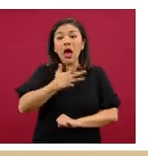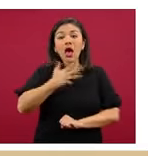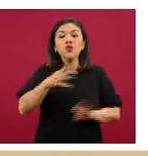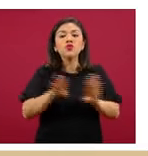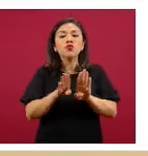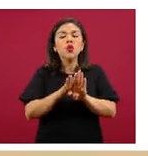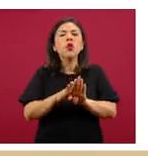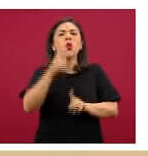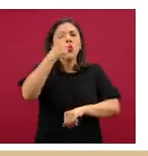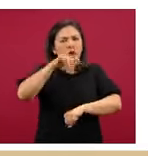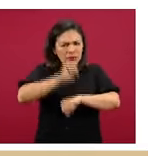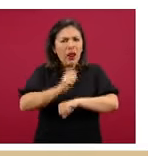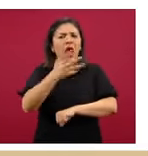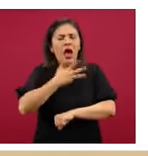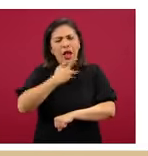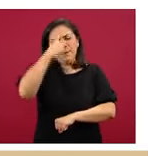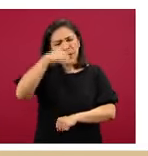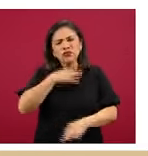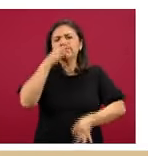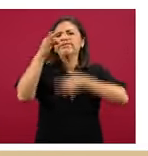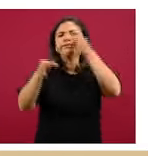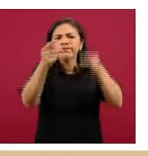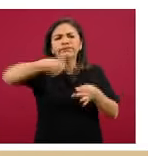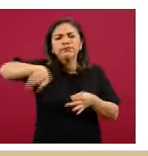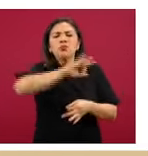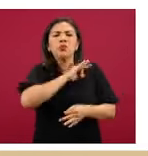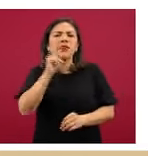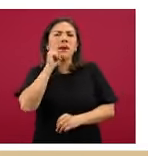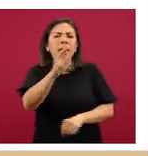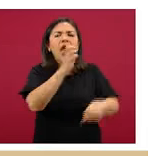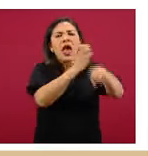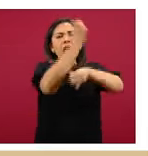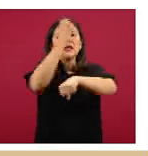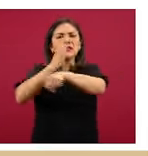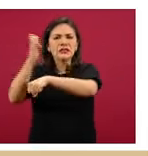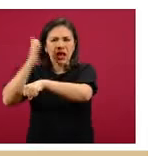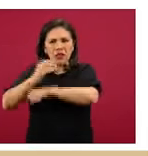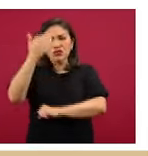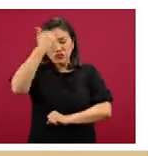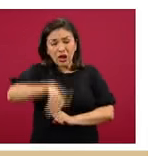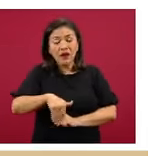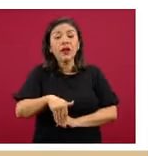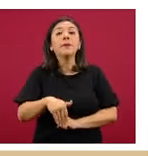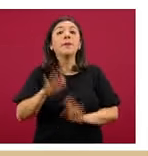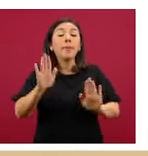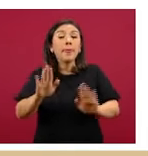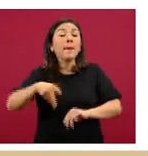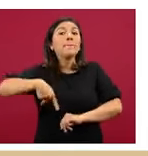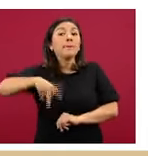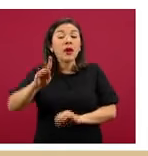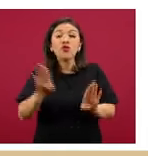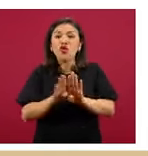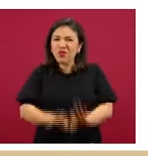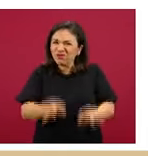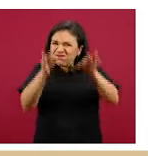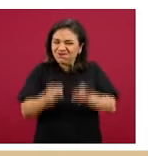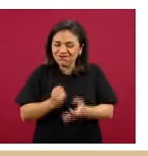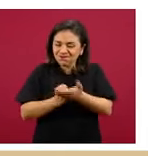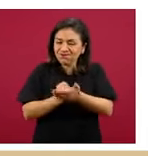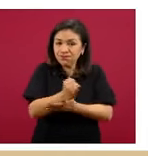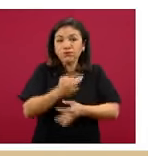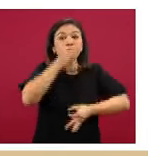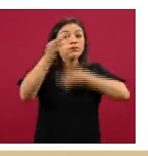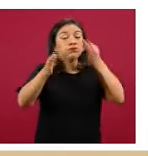versión semanal que también comunicamos con cada una de las entidades federativas, pero de manera oficial y hacia el